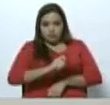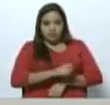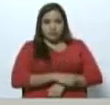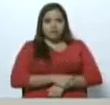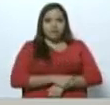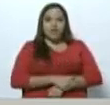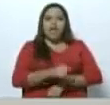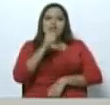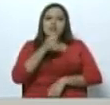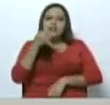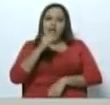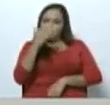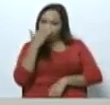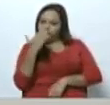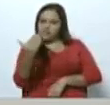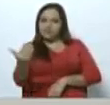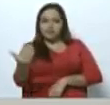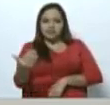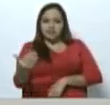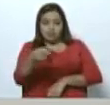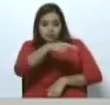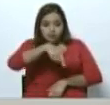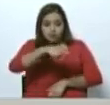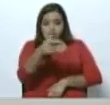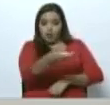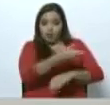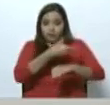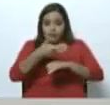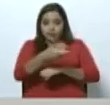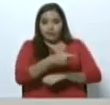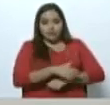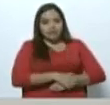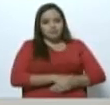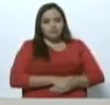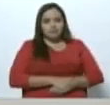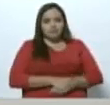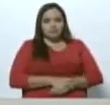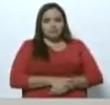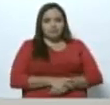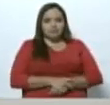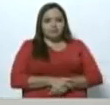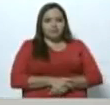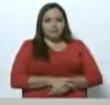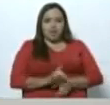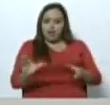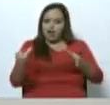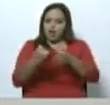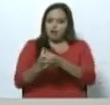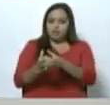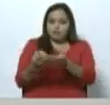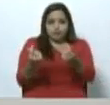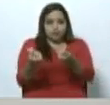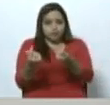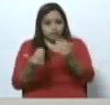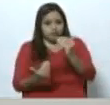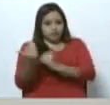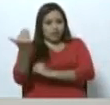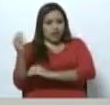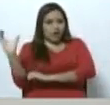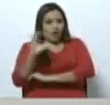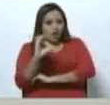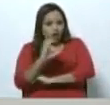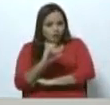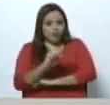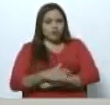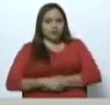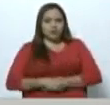Quiénes han estado al frente de esos gobiernos. La oligarquía colombiana con